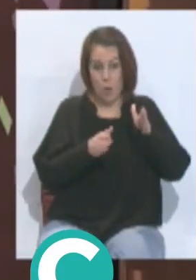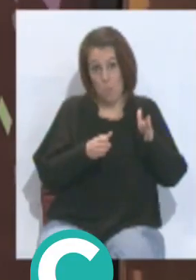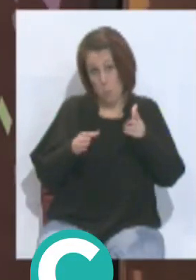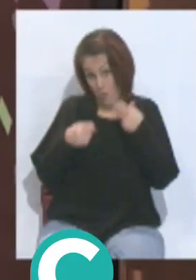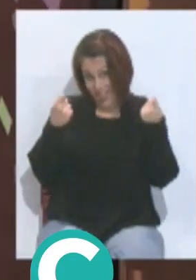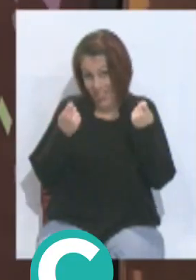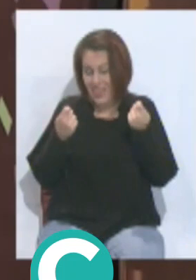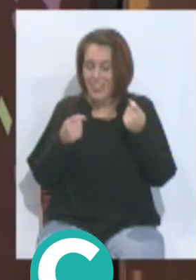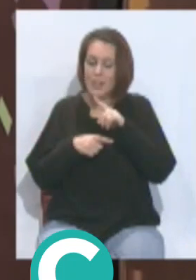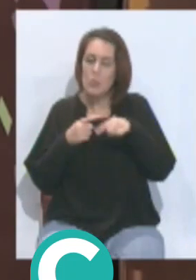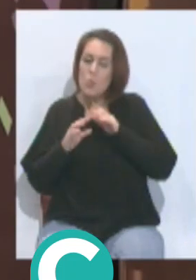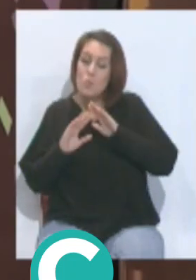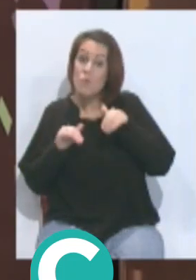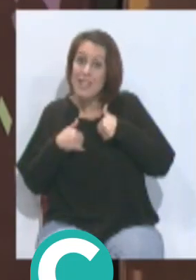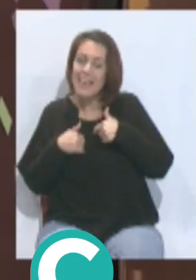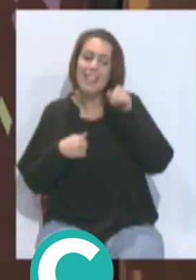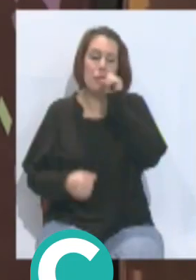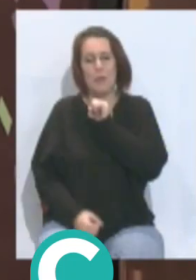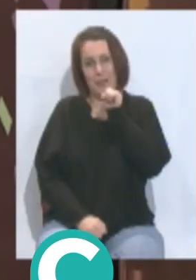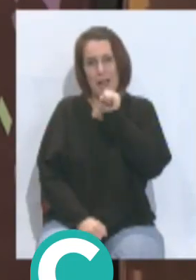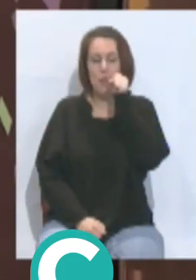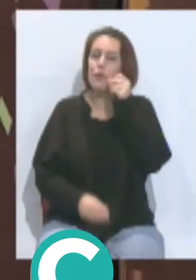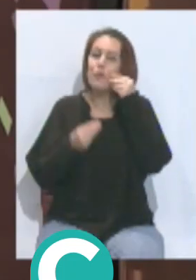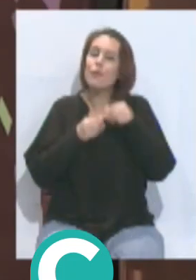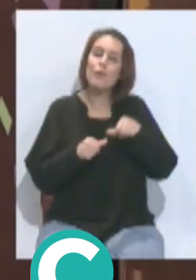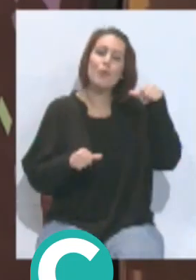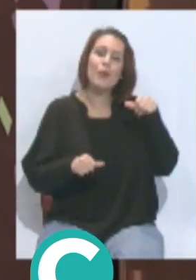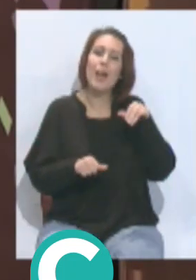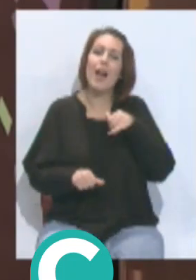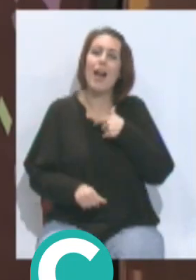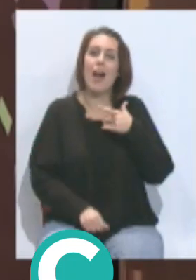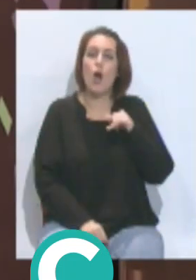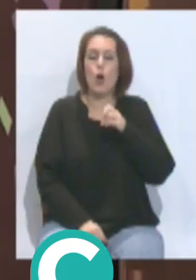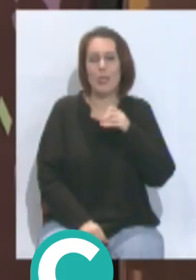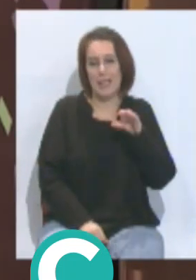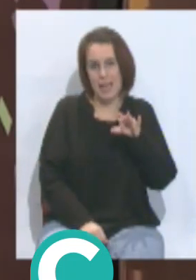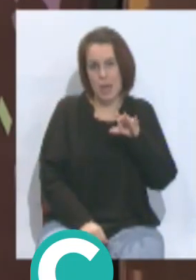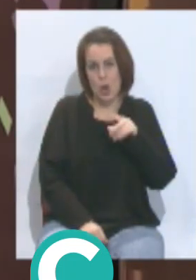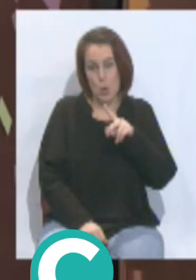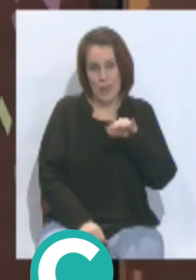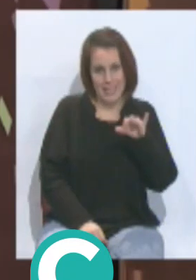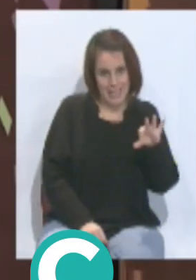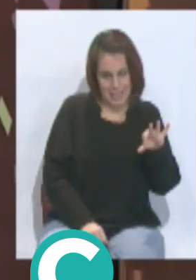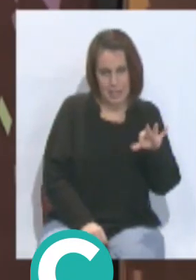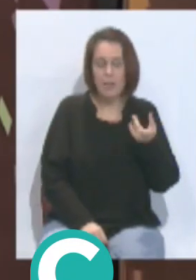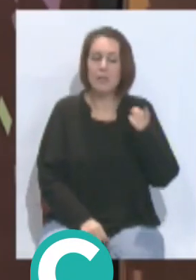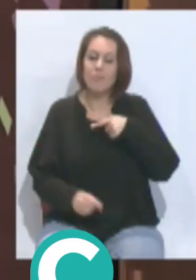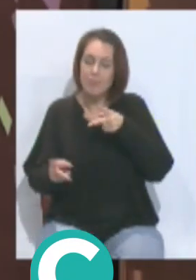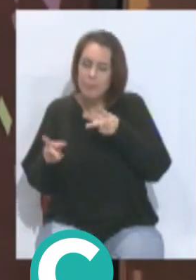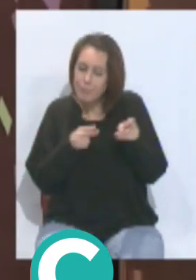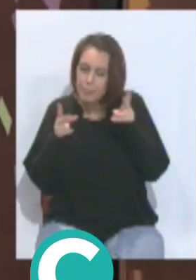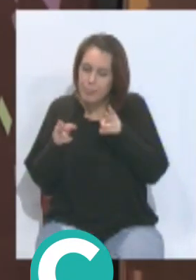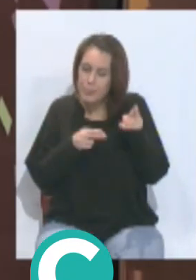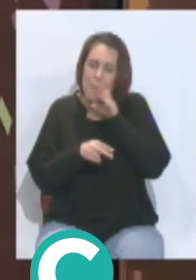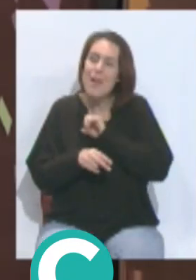y a la vuelta coplas de la antología de José Luis Arniz y también, bueno, pues trocitos que hemos seleccionado de